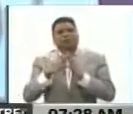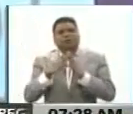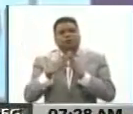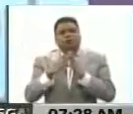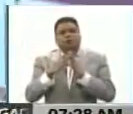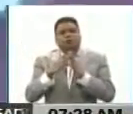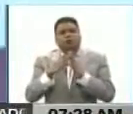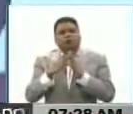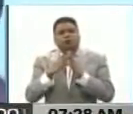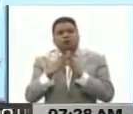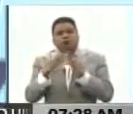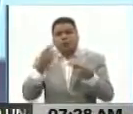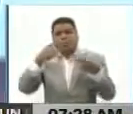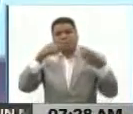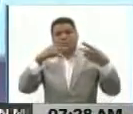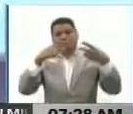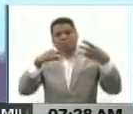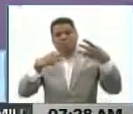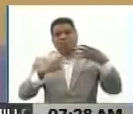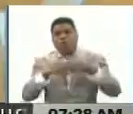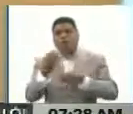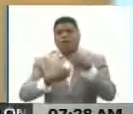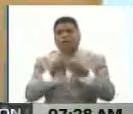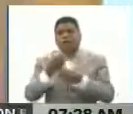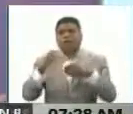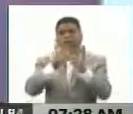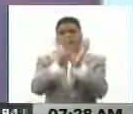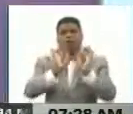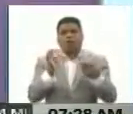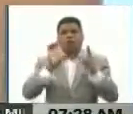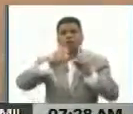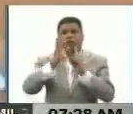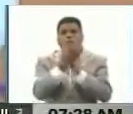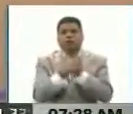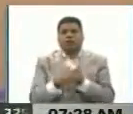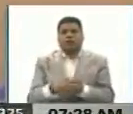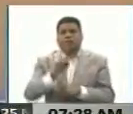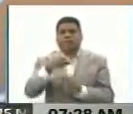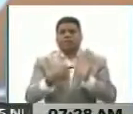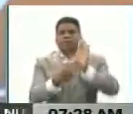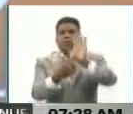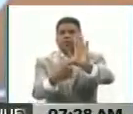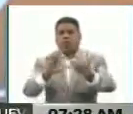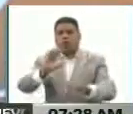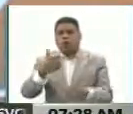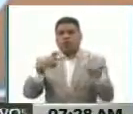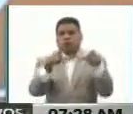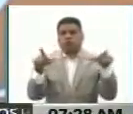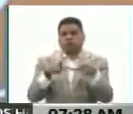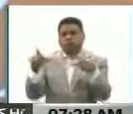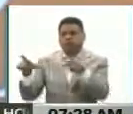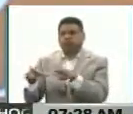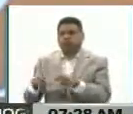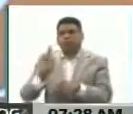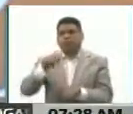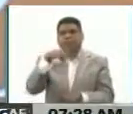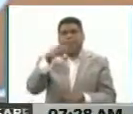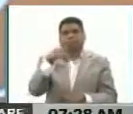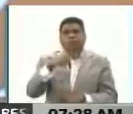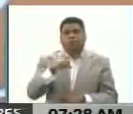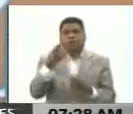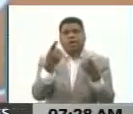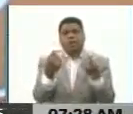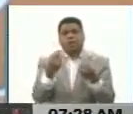hizo el líder de la revolución en materia cultural, que la cultura se ve reflejado también en otras áreas, en otros aspectos, incluso en la política y en la